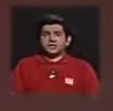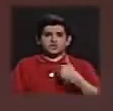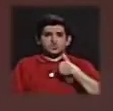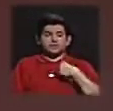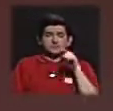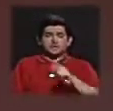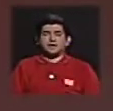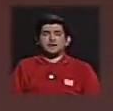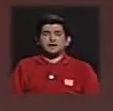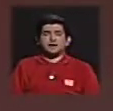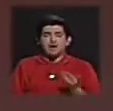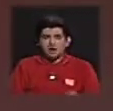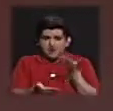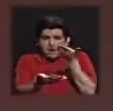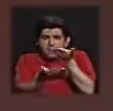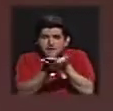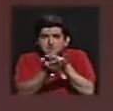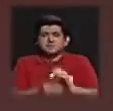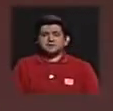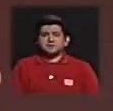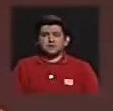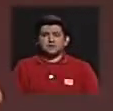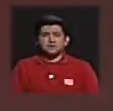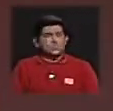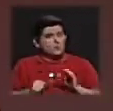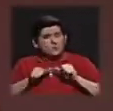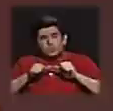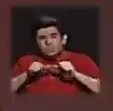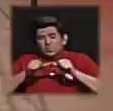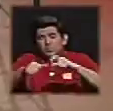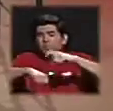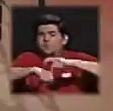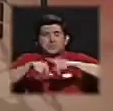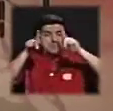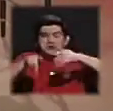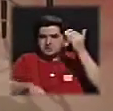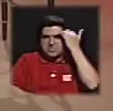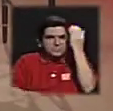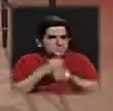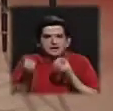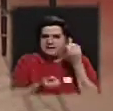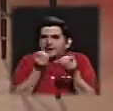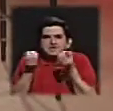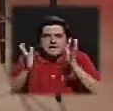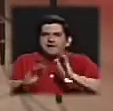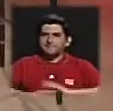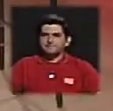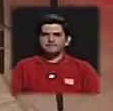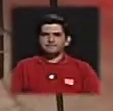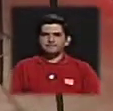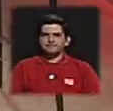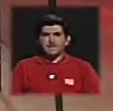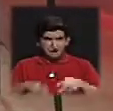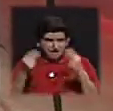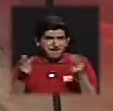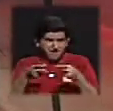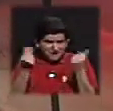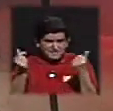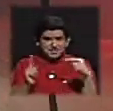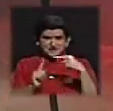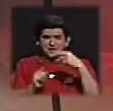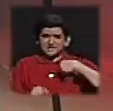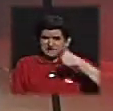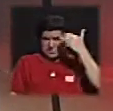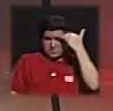de licitación, entonces ha pasado demasiado tiempo sin que la gente sepa qué es lo que tiene que hacer. Y se ha gastado, hasta donde tengo